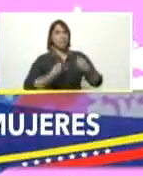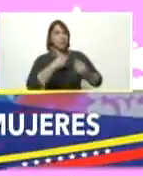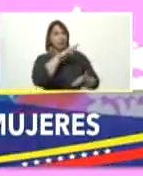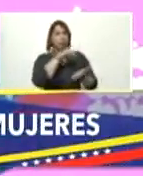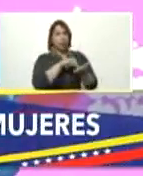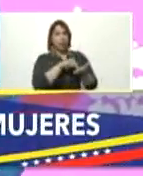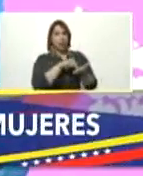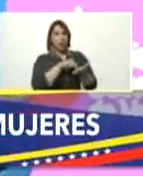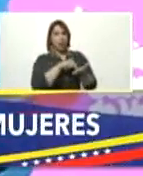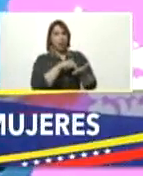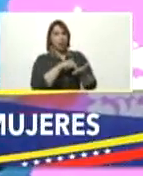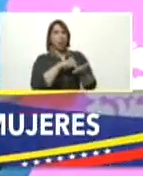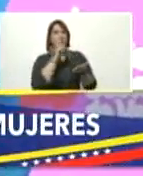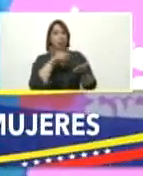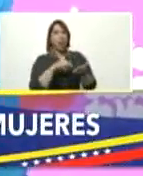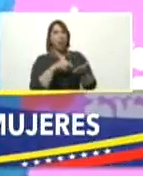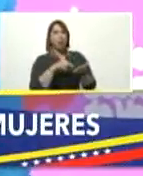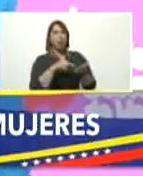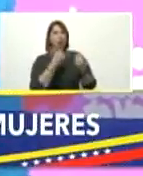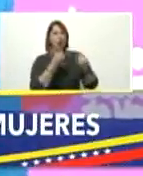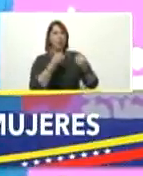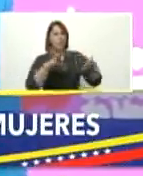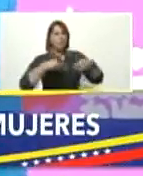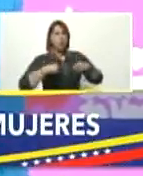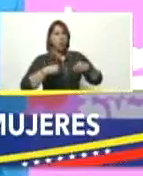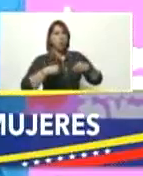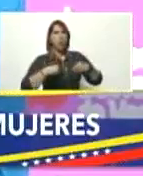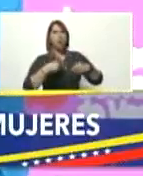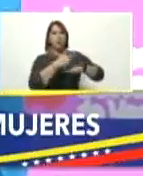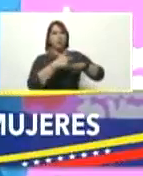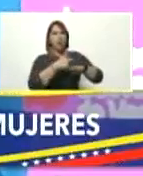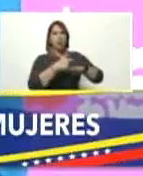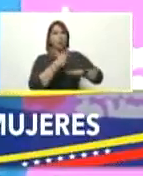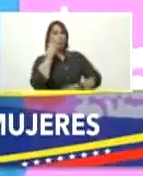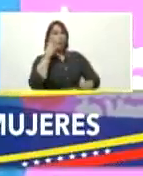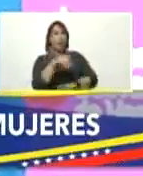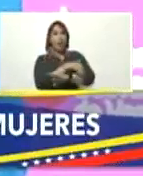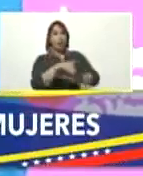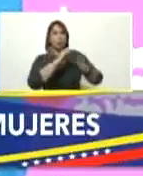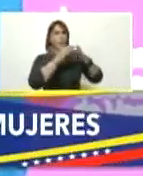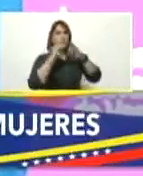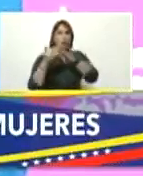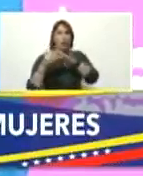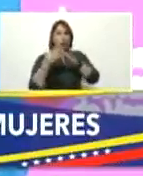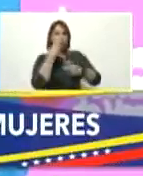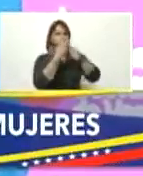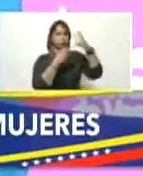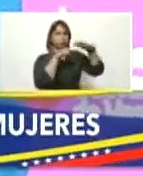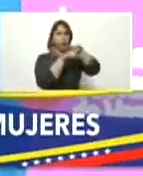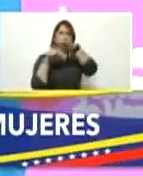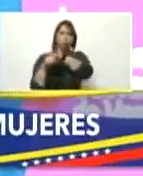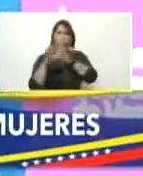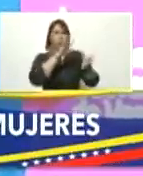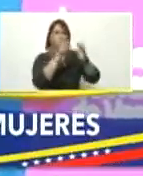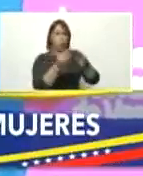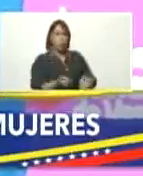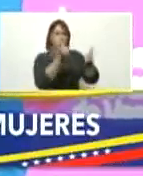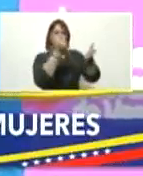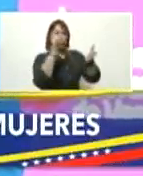nacional, en las riendas del gobierno, pero es la mujer de la calle, la que está en la comunidad dirigiendo los CLAP, la que está en la